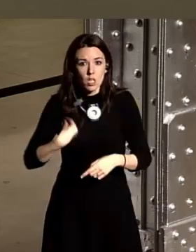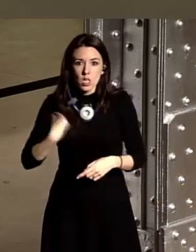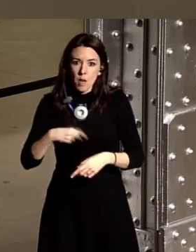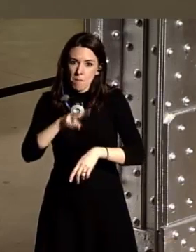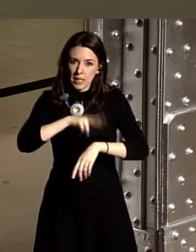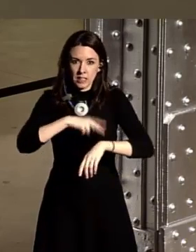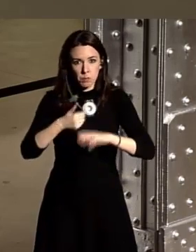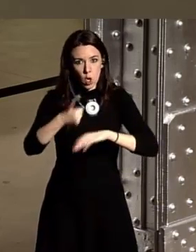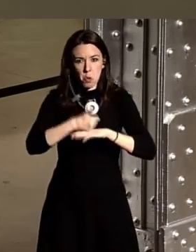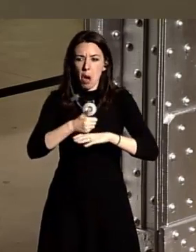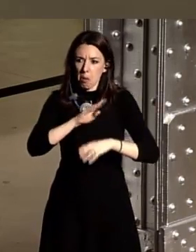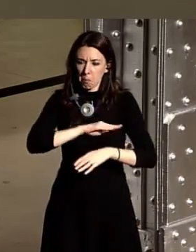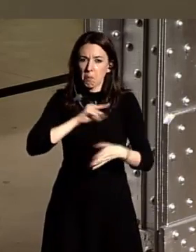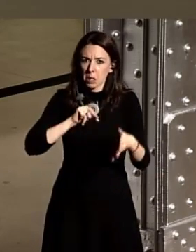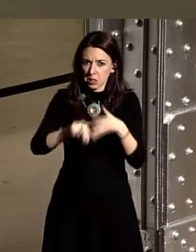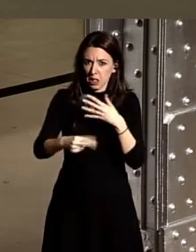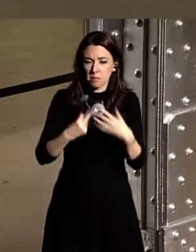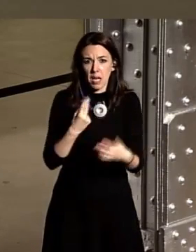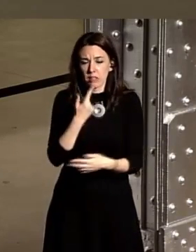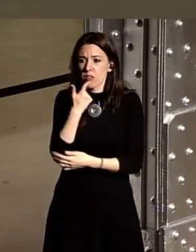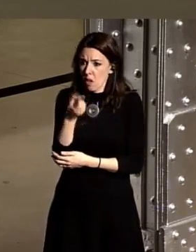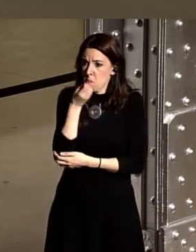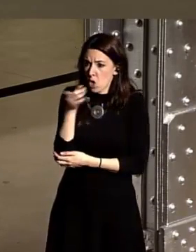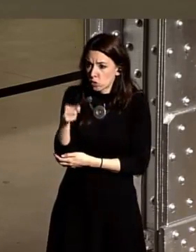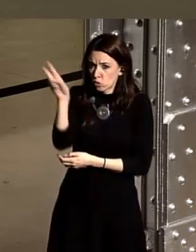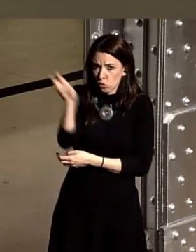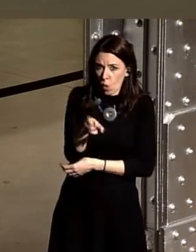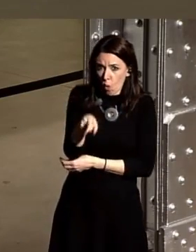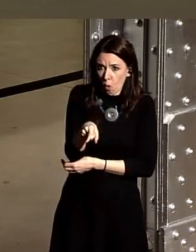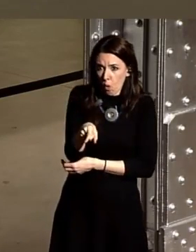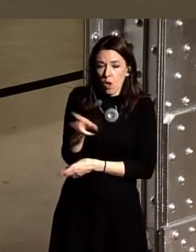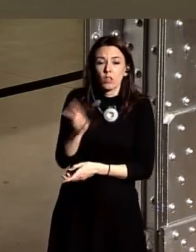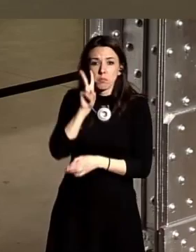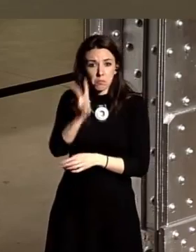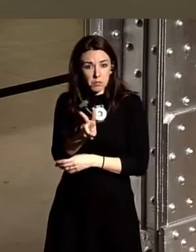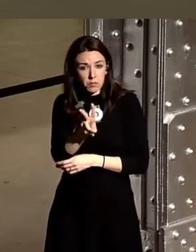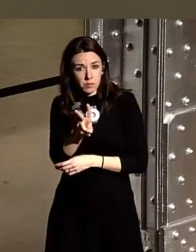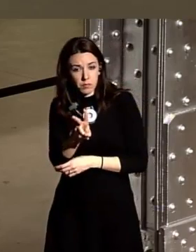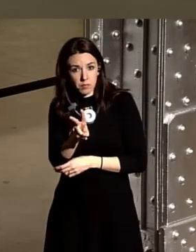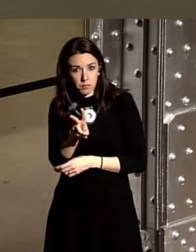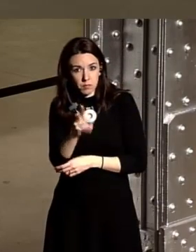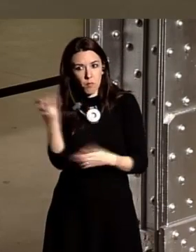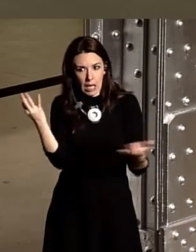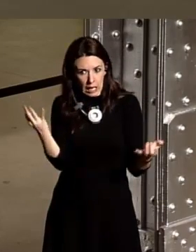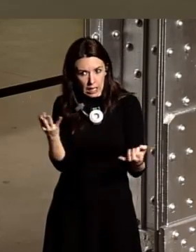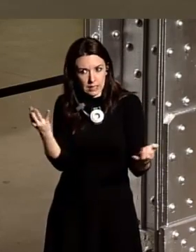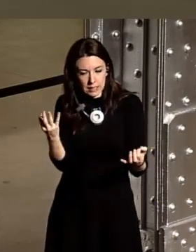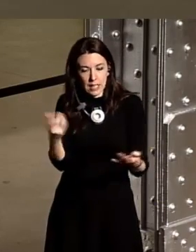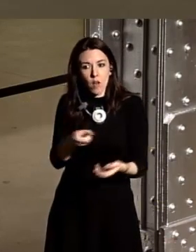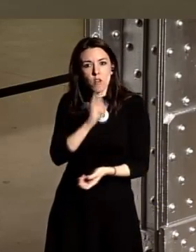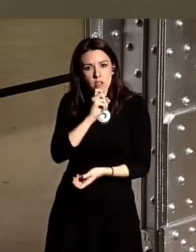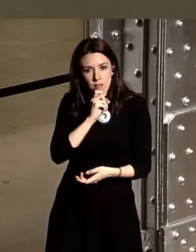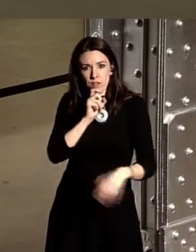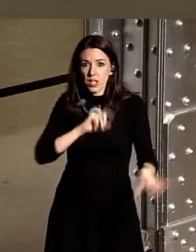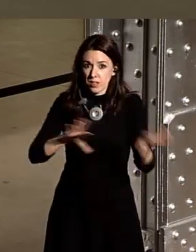bastante transparente y decía, bueno, tú estás aquí, tú ves qué tan complicadas son las decisiones